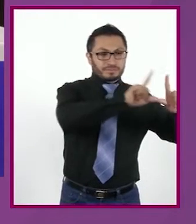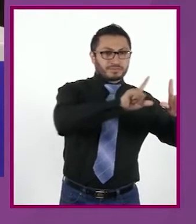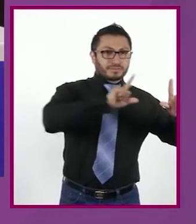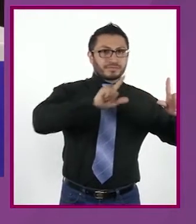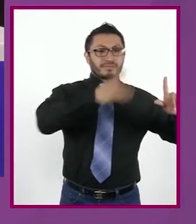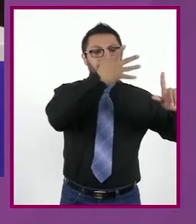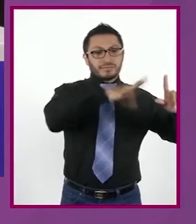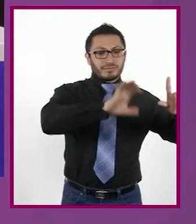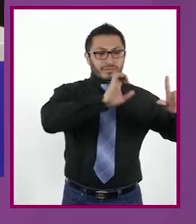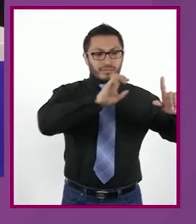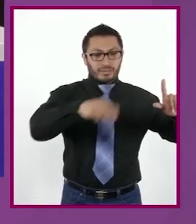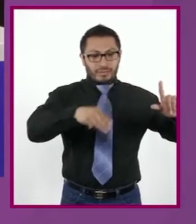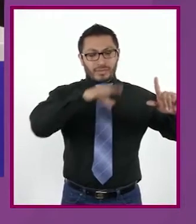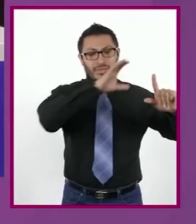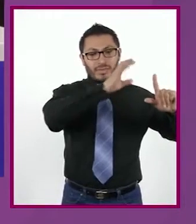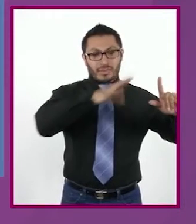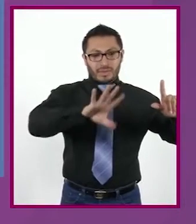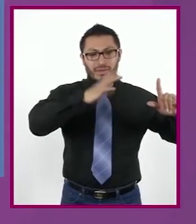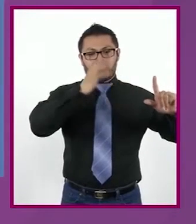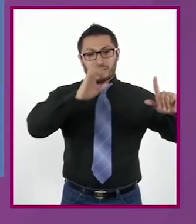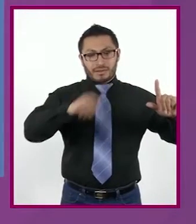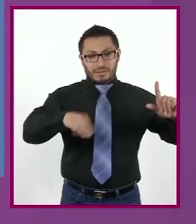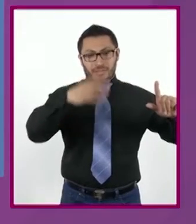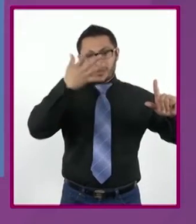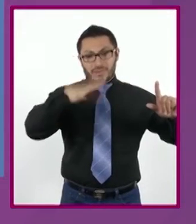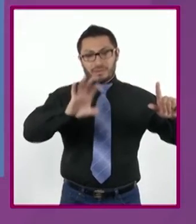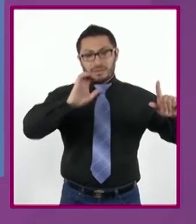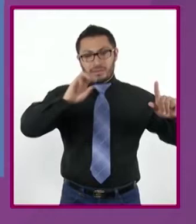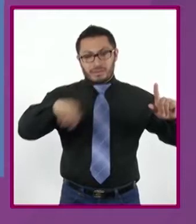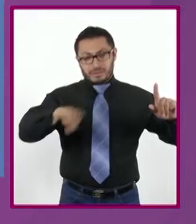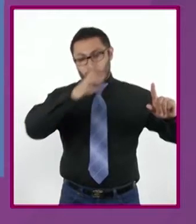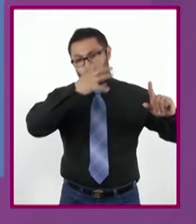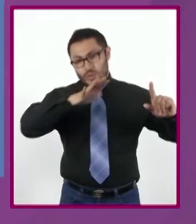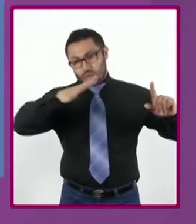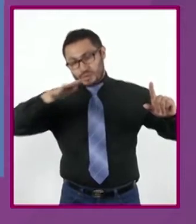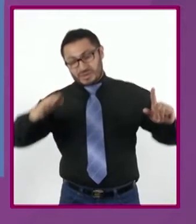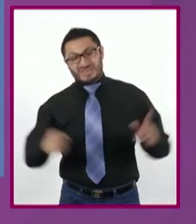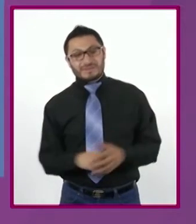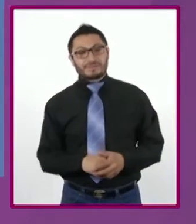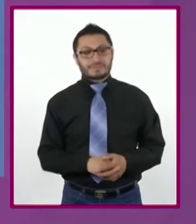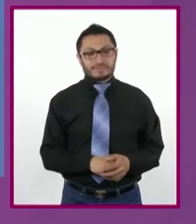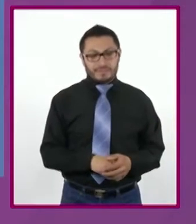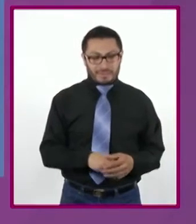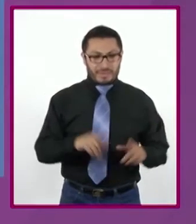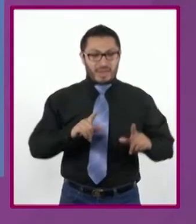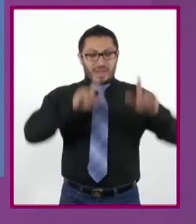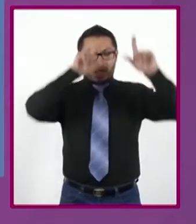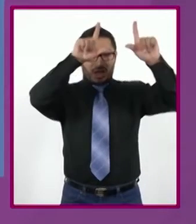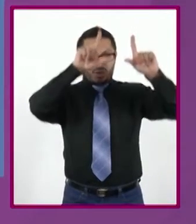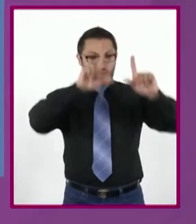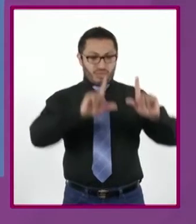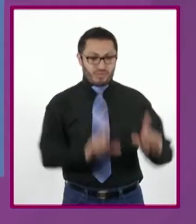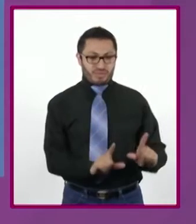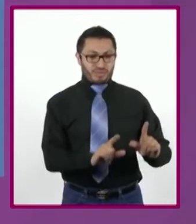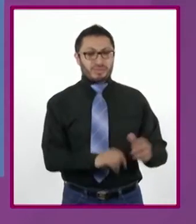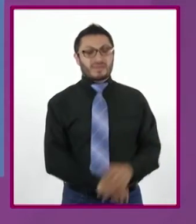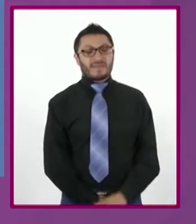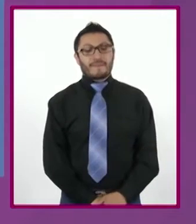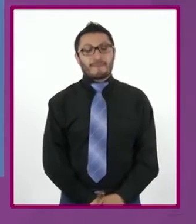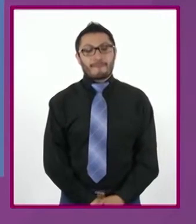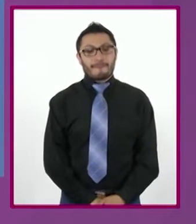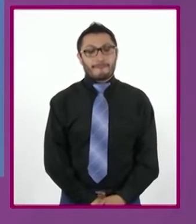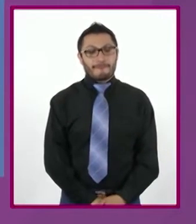10 centímetros que avanzó el balín después de recorrer el riel. La tabla quedaría de la siguiente manera.